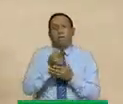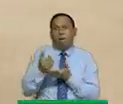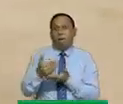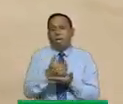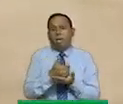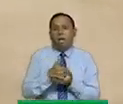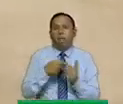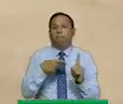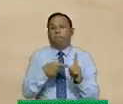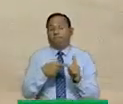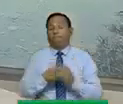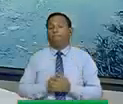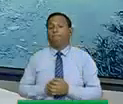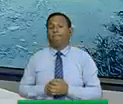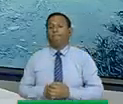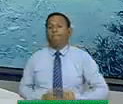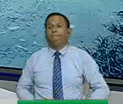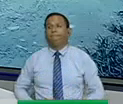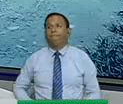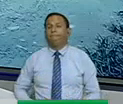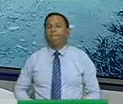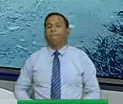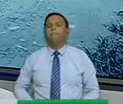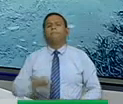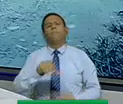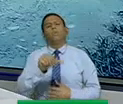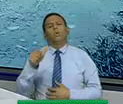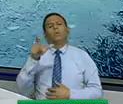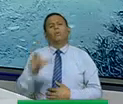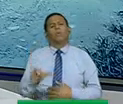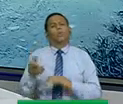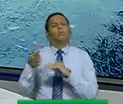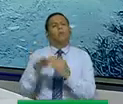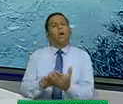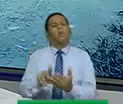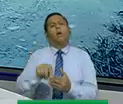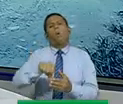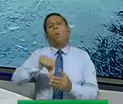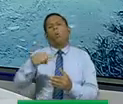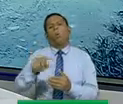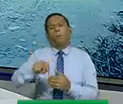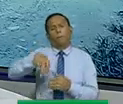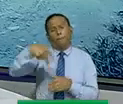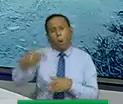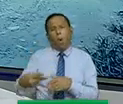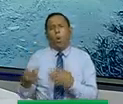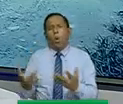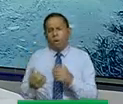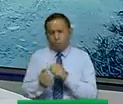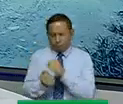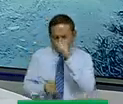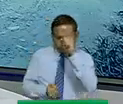Salazar. Una persona fallecida y otra herida fueron halladas en una zona